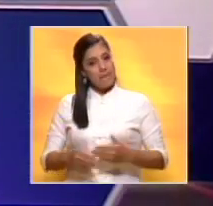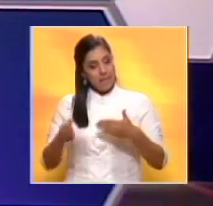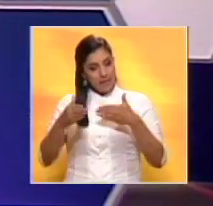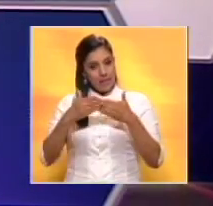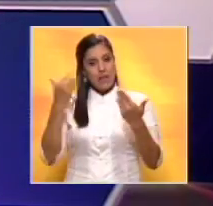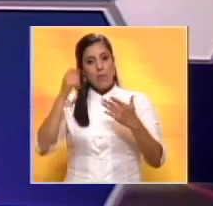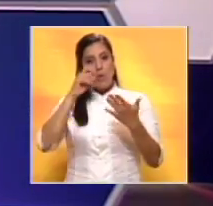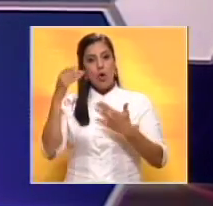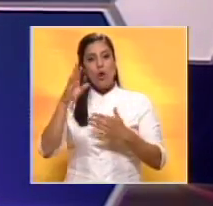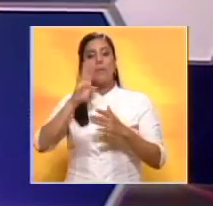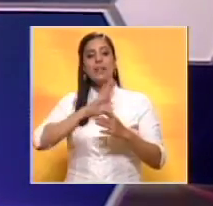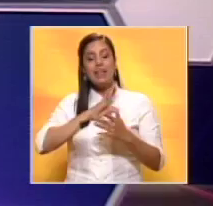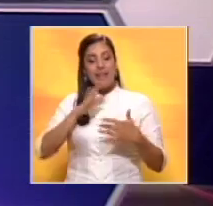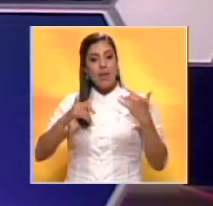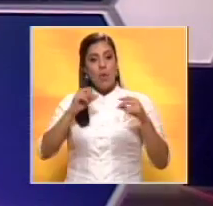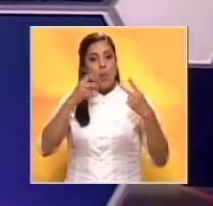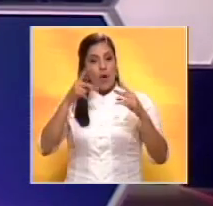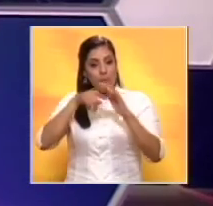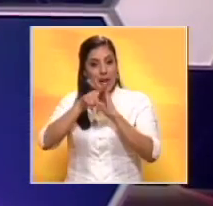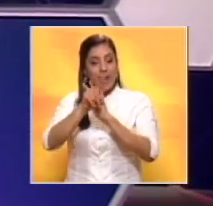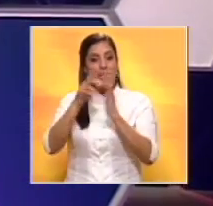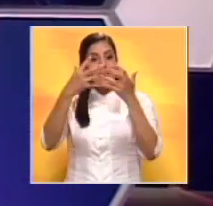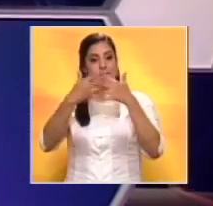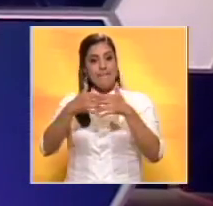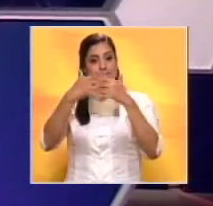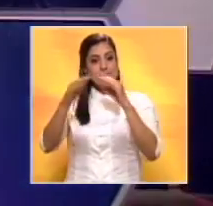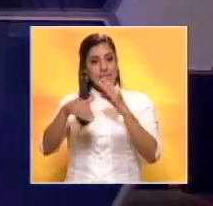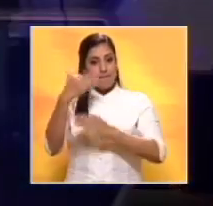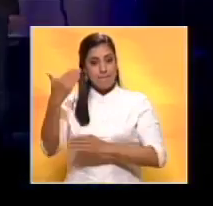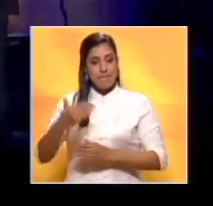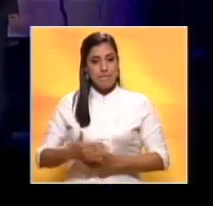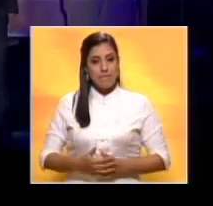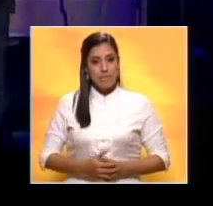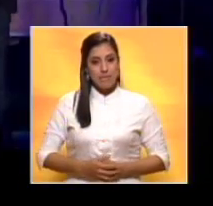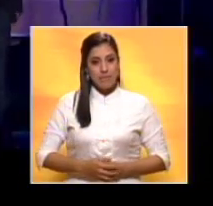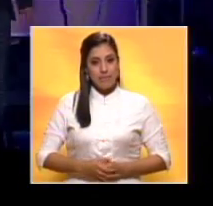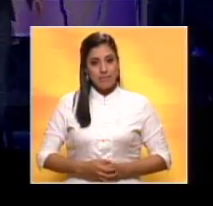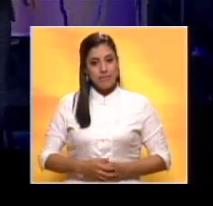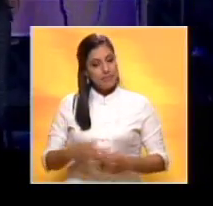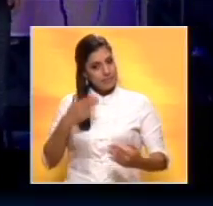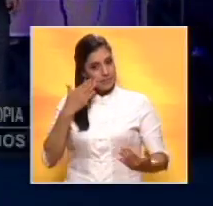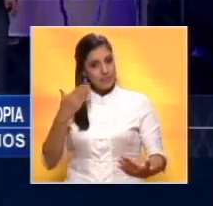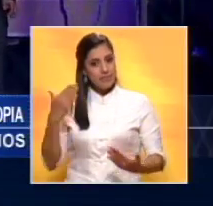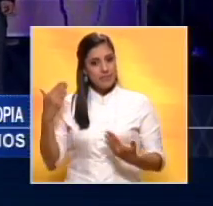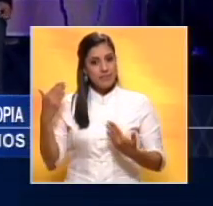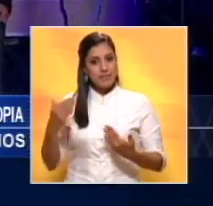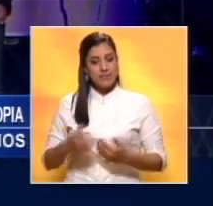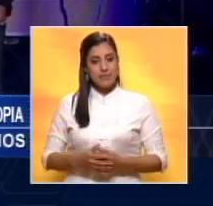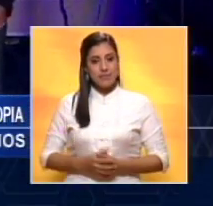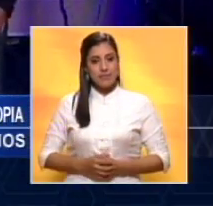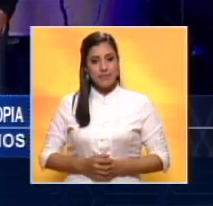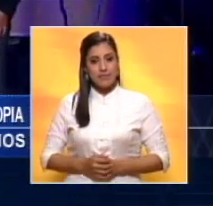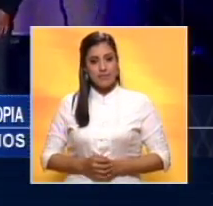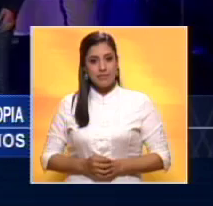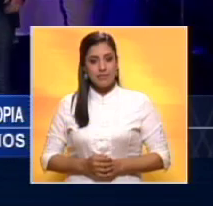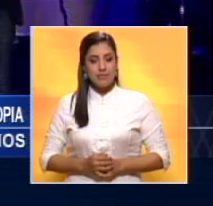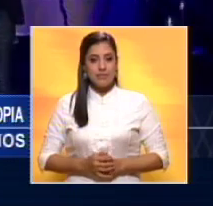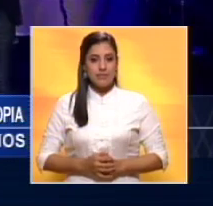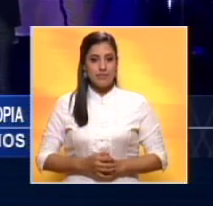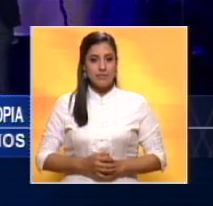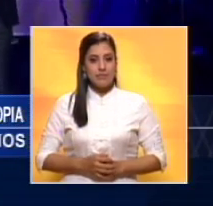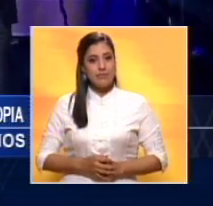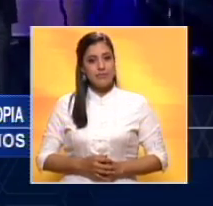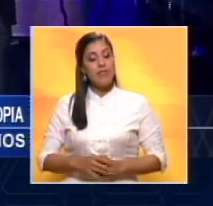Cerramos con Alejandro Sanz, quien se animó a entrar en la industria de la moda. corren los lentos